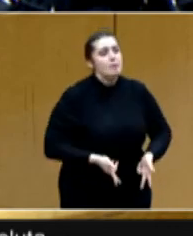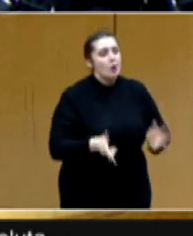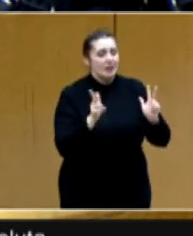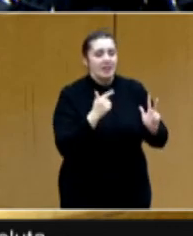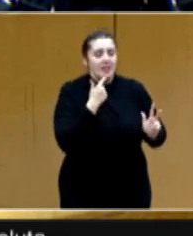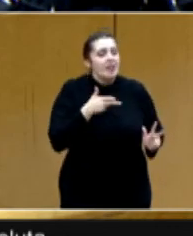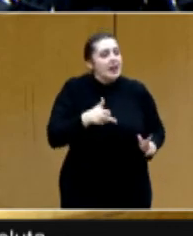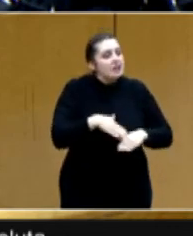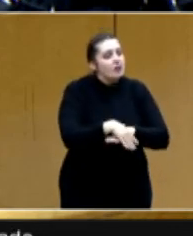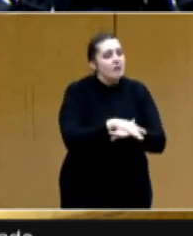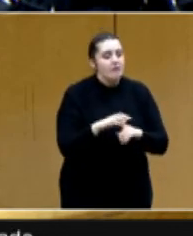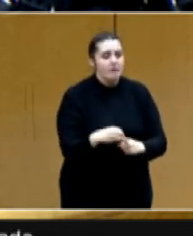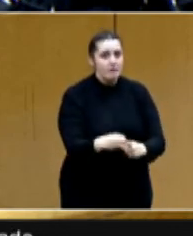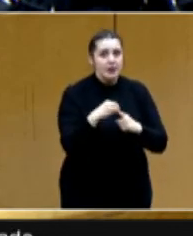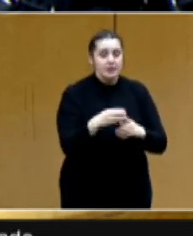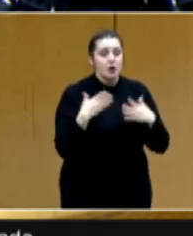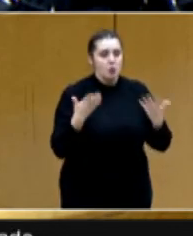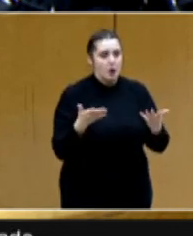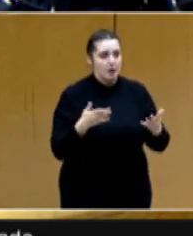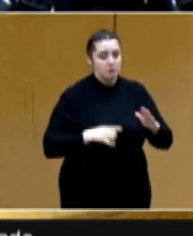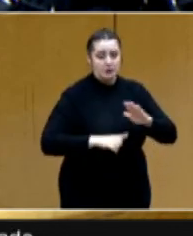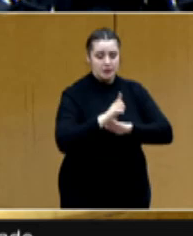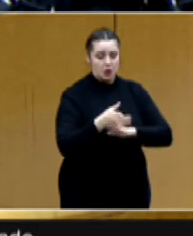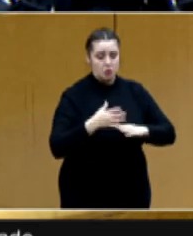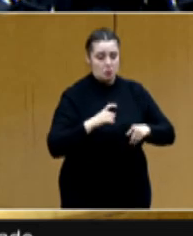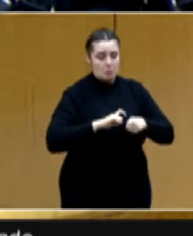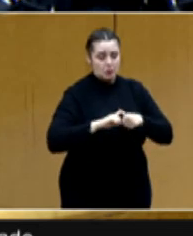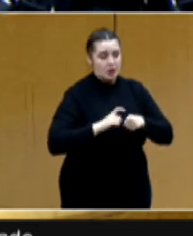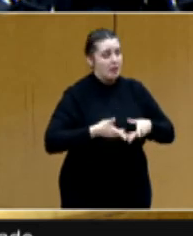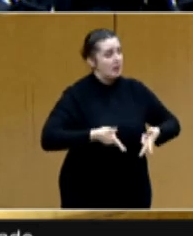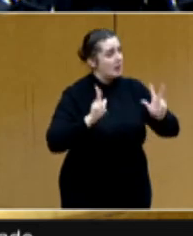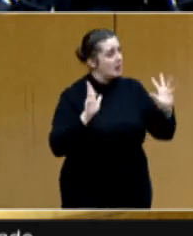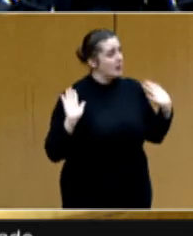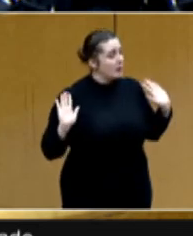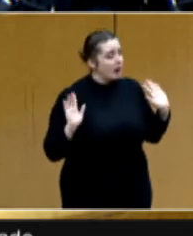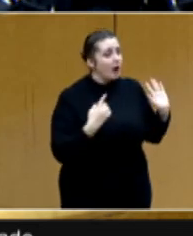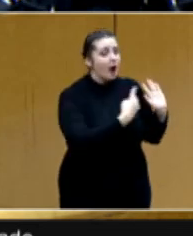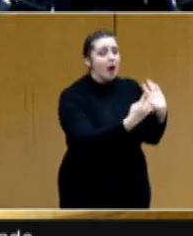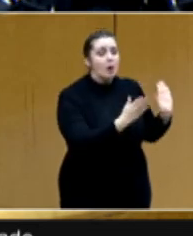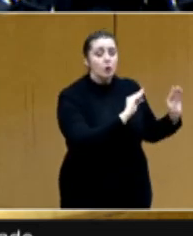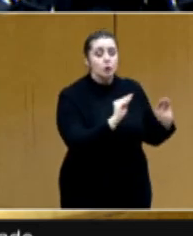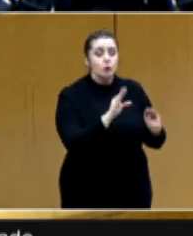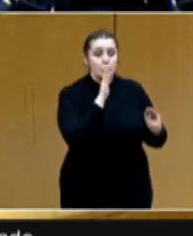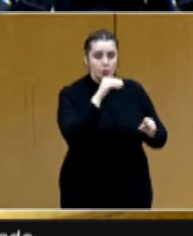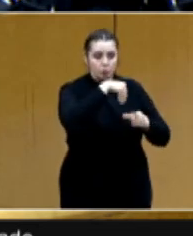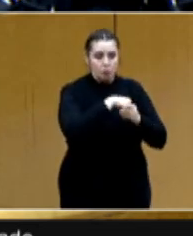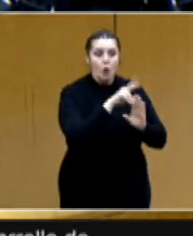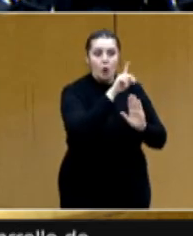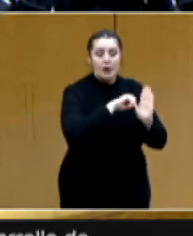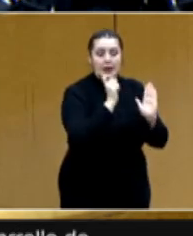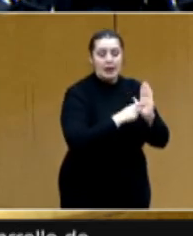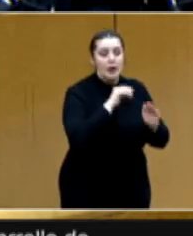el de libre desarrollo de la personalidad Como fundamento de más del orden público y de la paz social